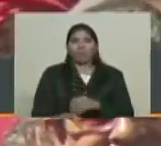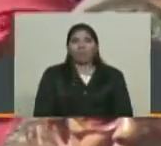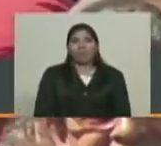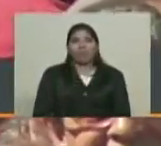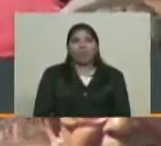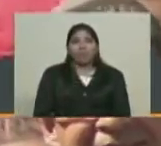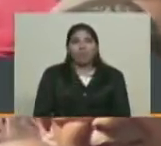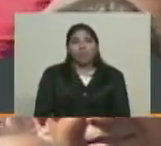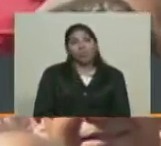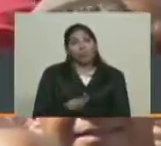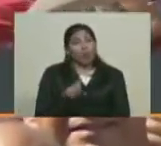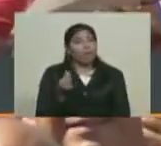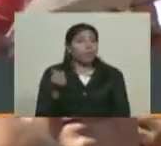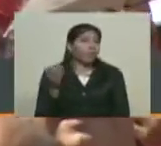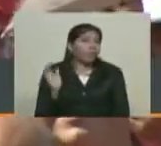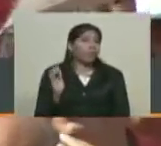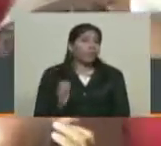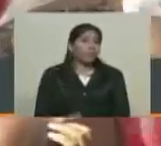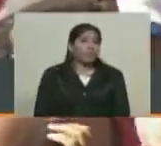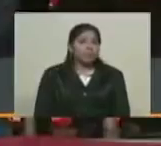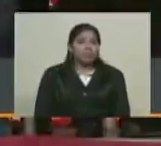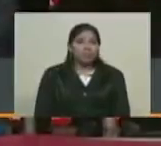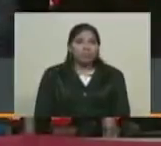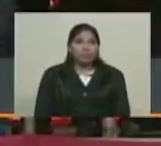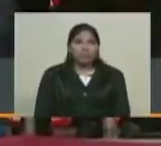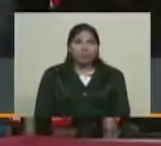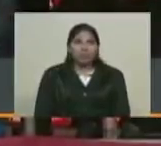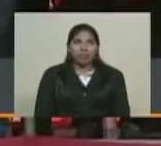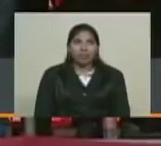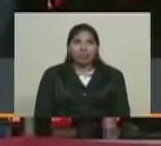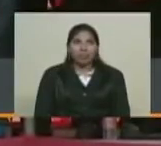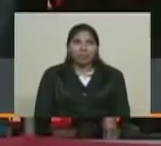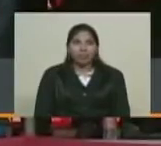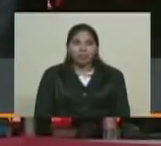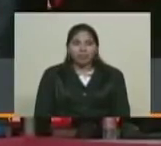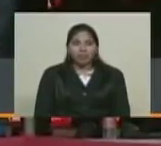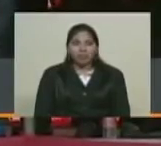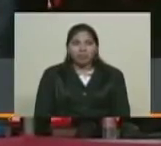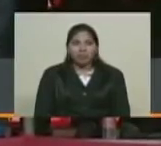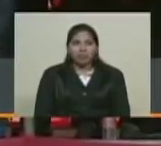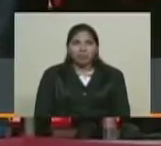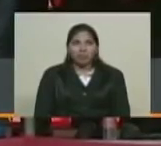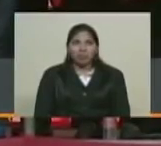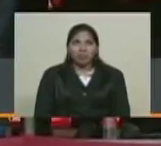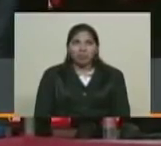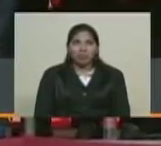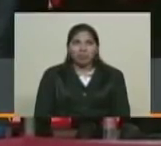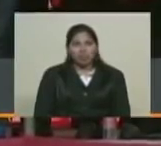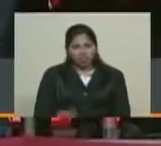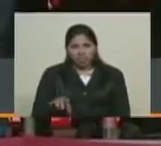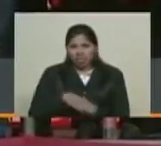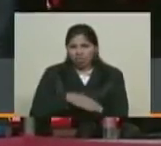Suavecito, pues. Vamos a decírselo suavecito. Así es que dice esa canción.